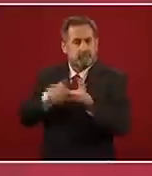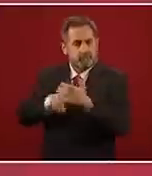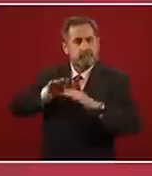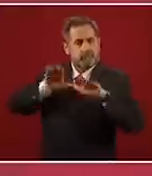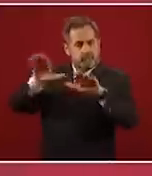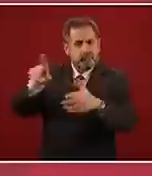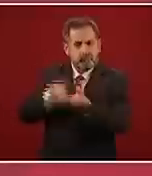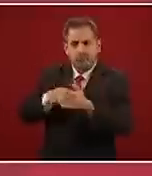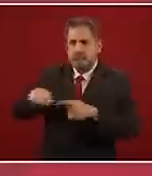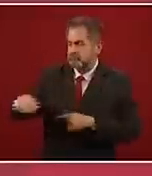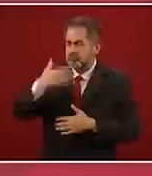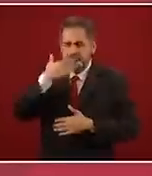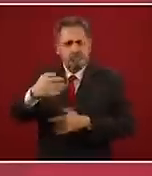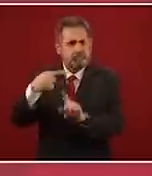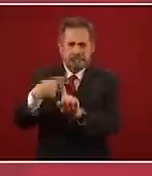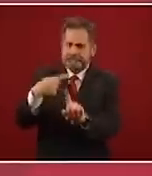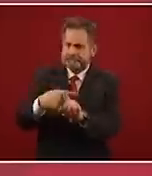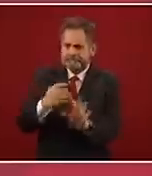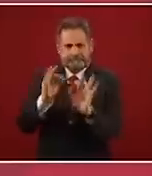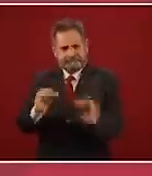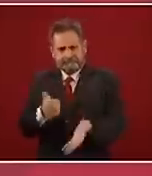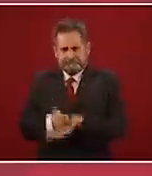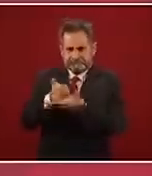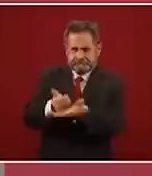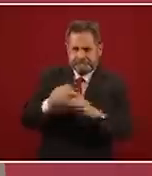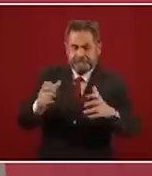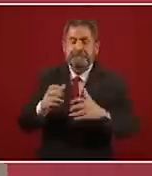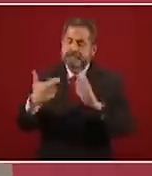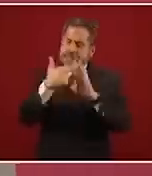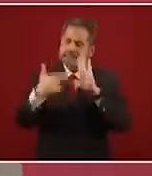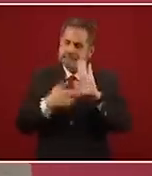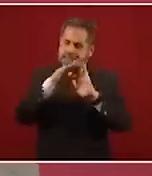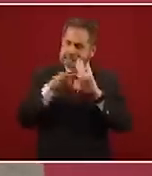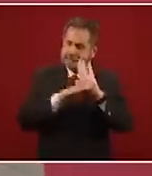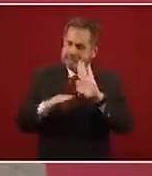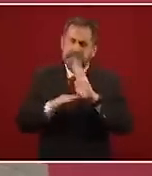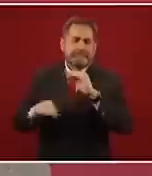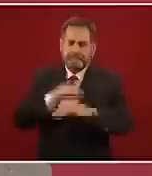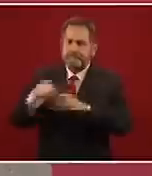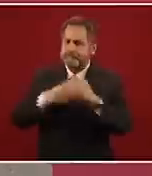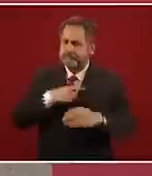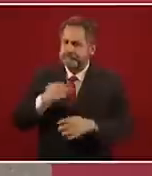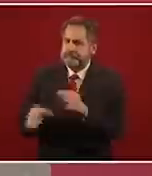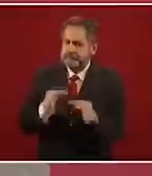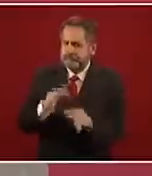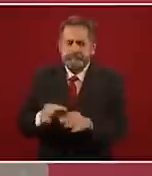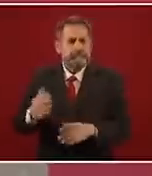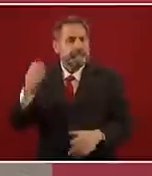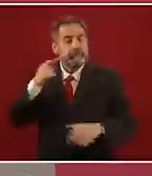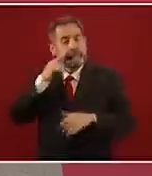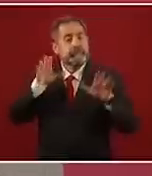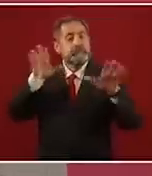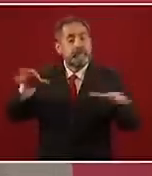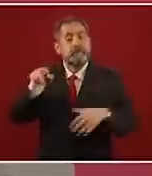aerolíneas que han respondido muy positivamente ayudándonos. Este es un protocolo que está establecido desde hace mucho tiempo. Las aerolíneas